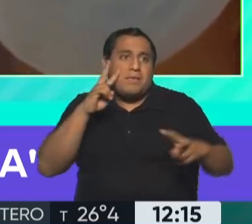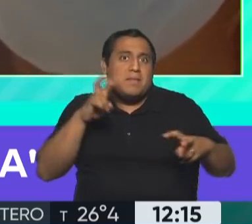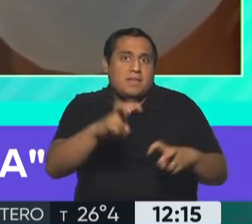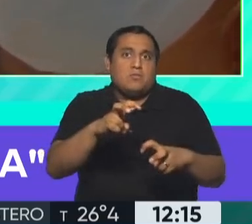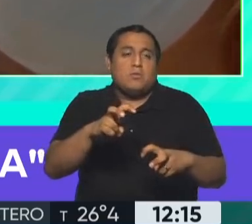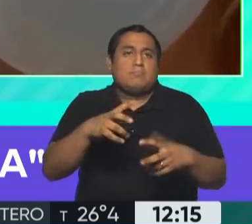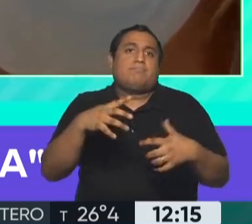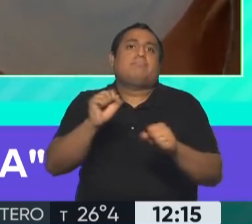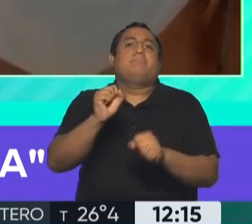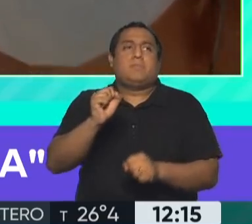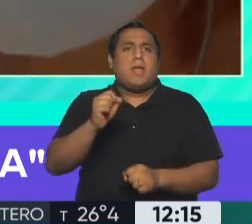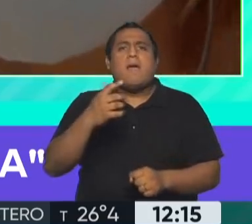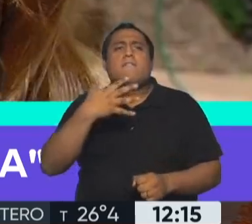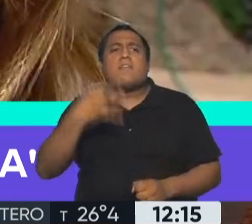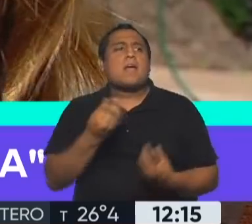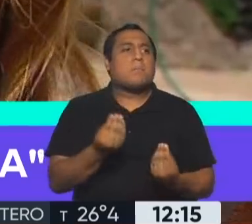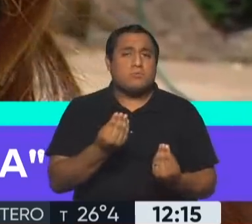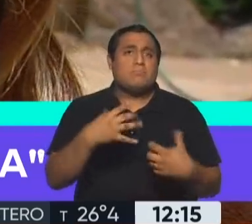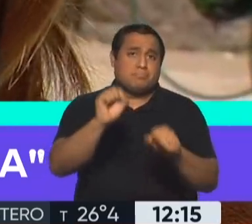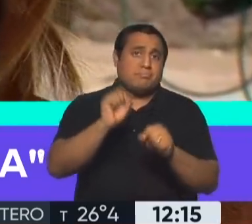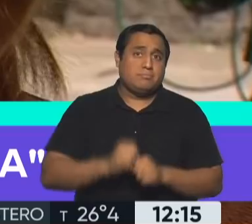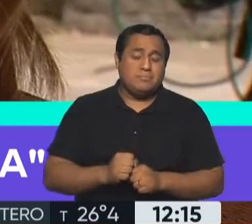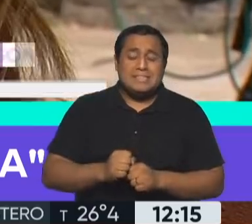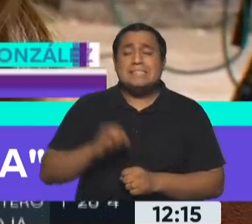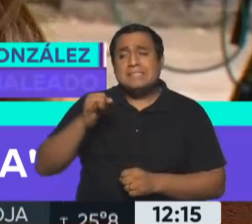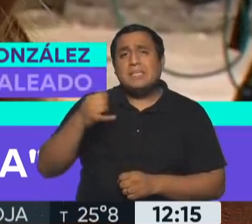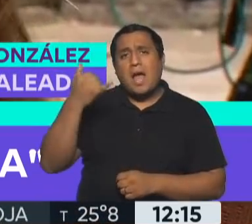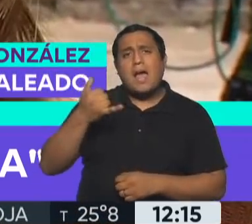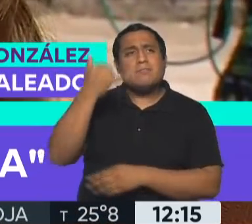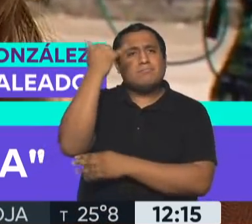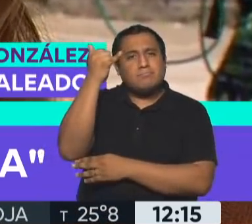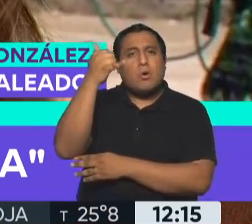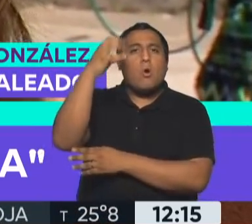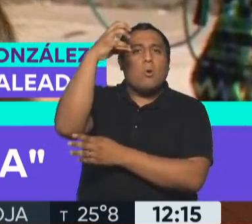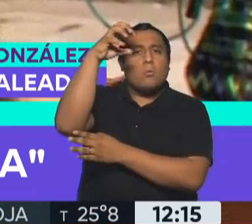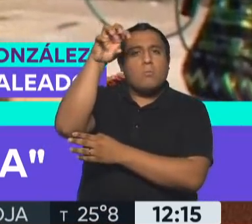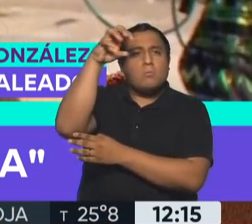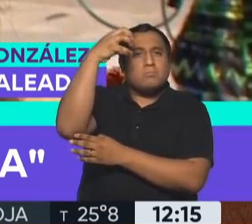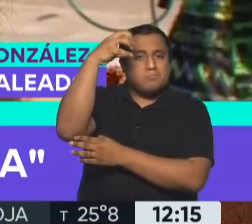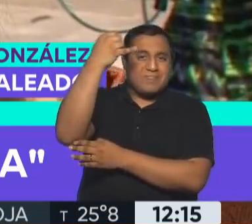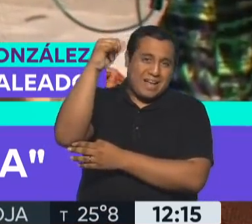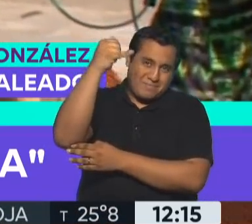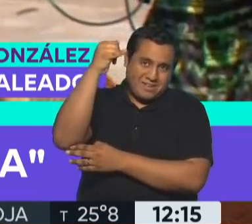saber la verdad. Y supuestamente hay cámaras, había un domo justo en donde pasó